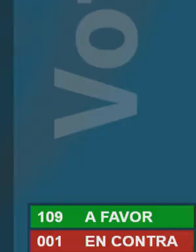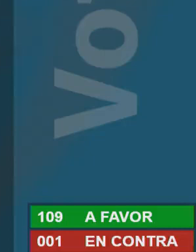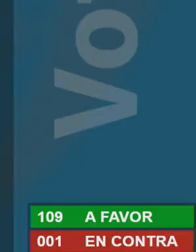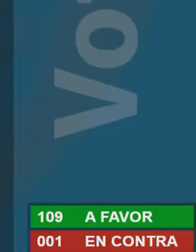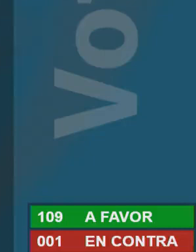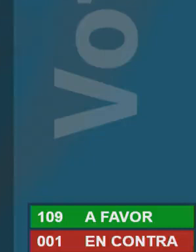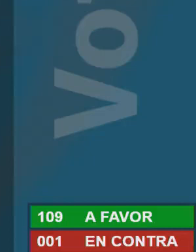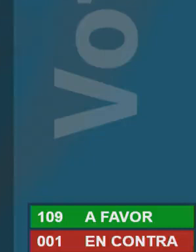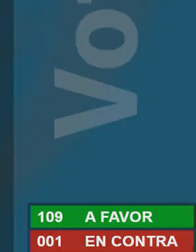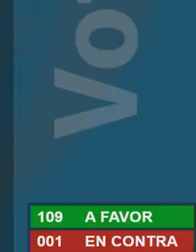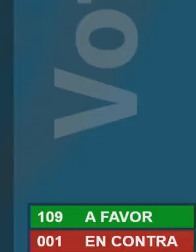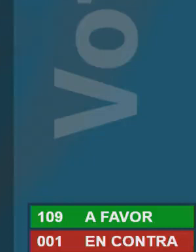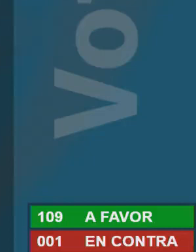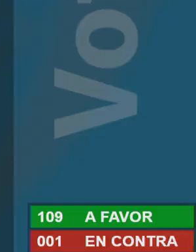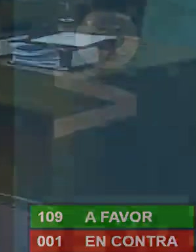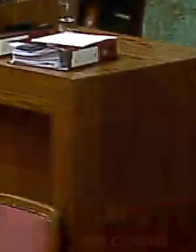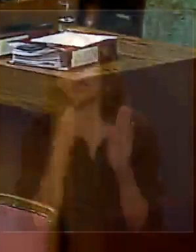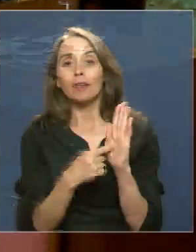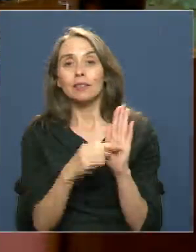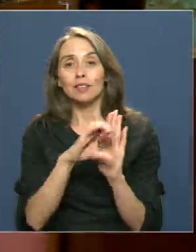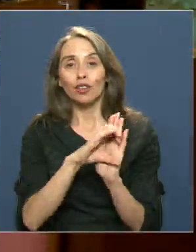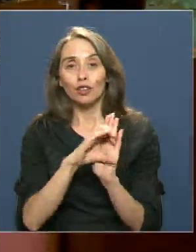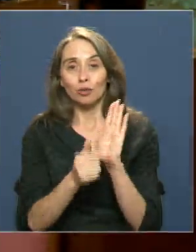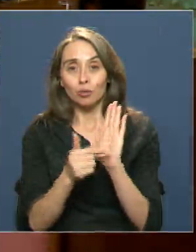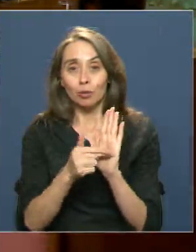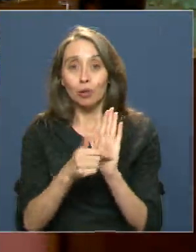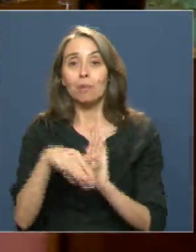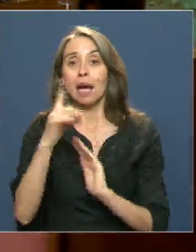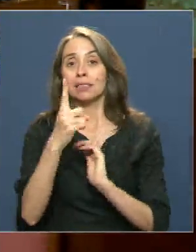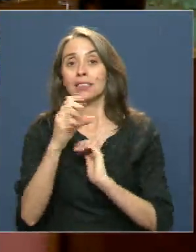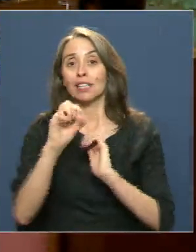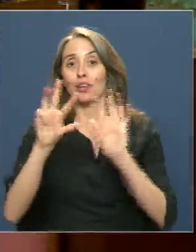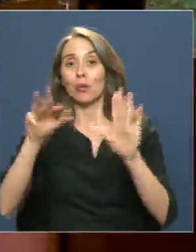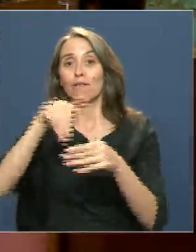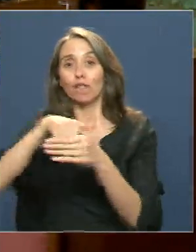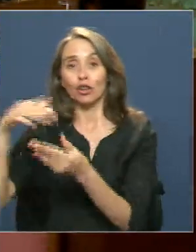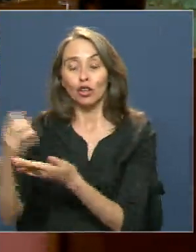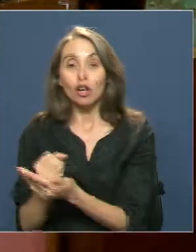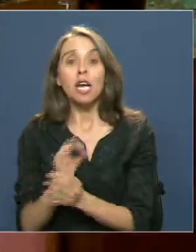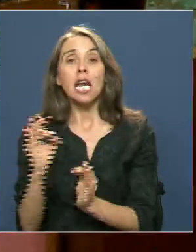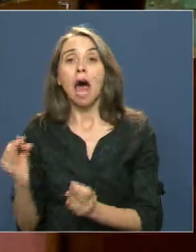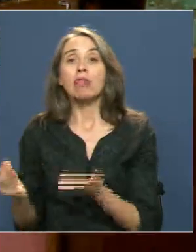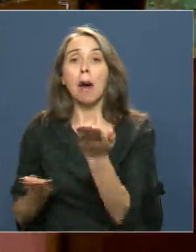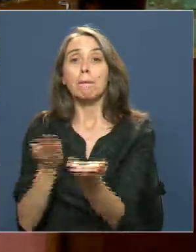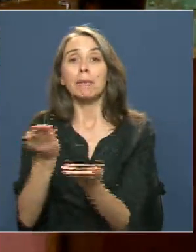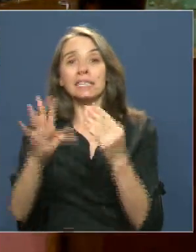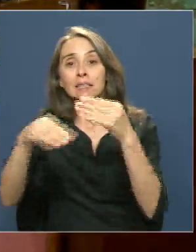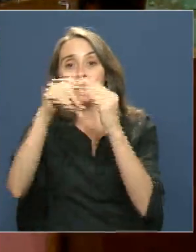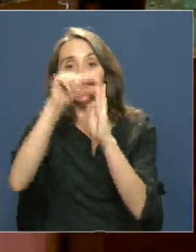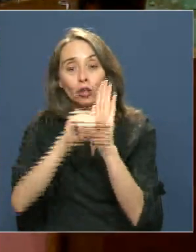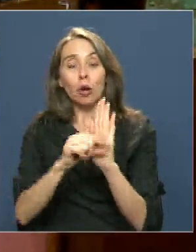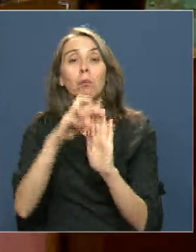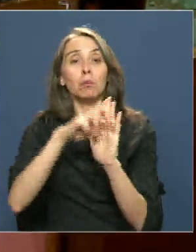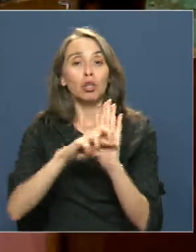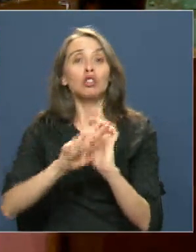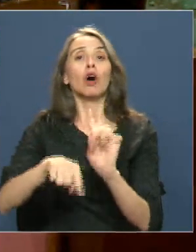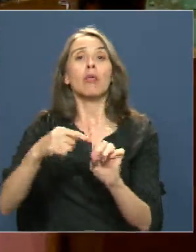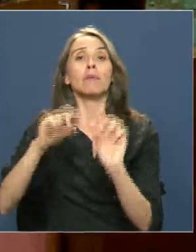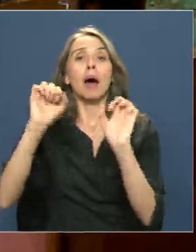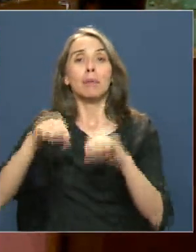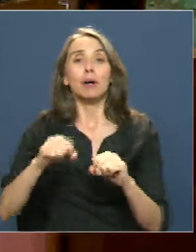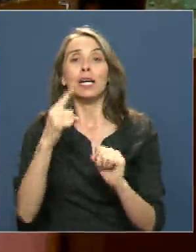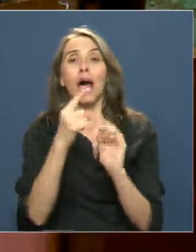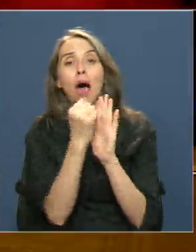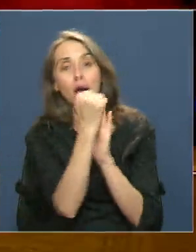quórum, 109 votos. Y por no haber sido objeto de indicaciones, el proyecto queda además aprobado